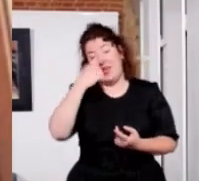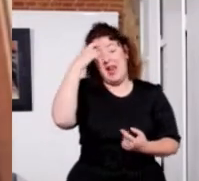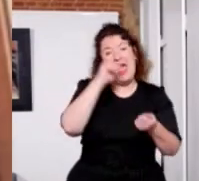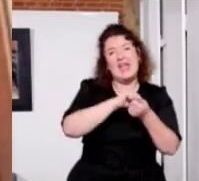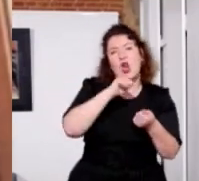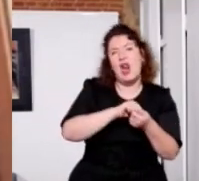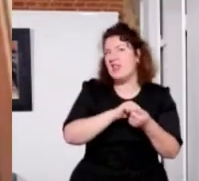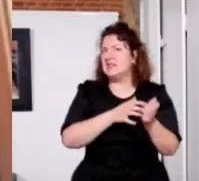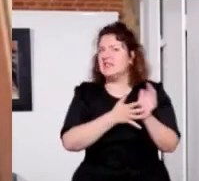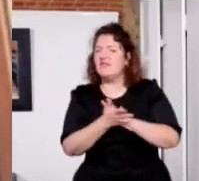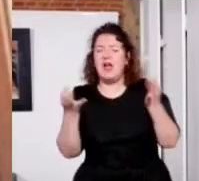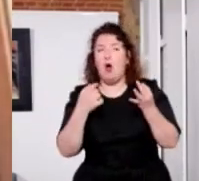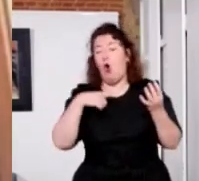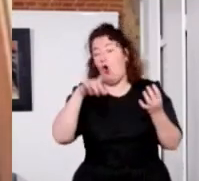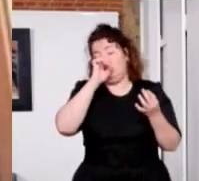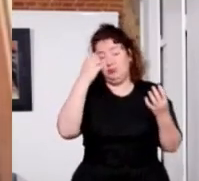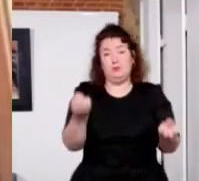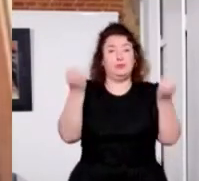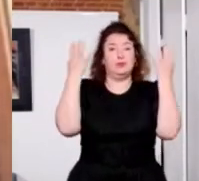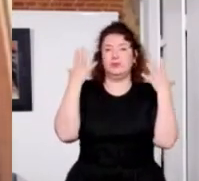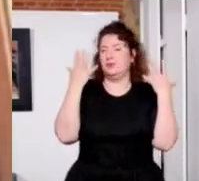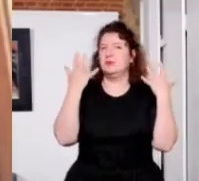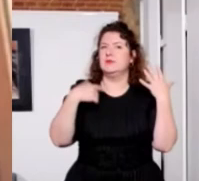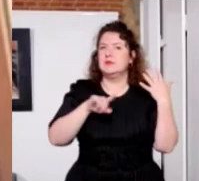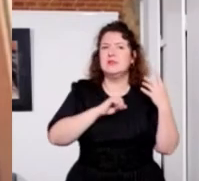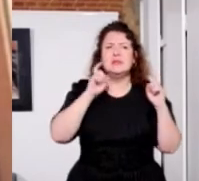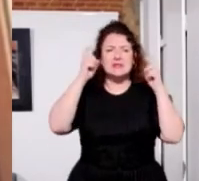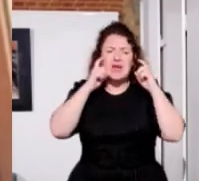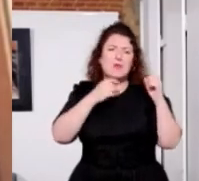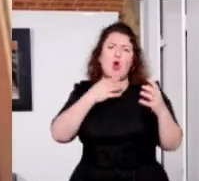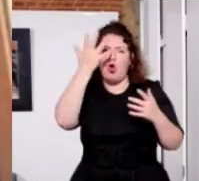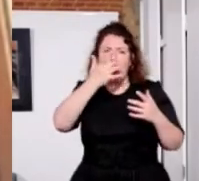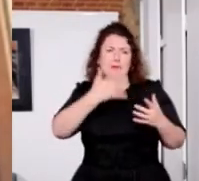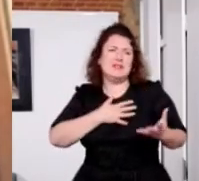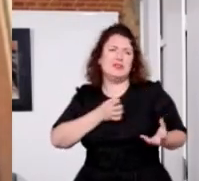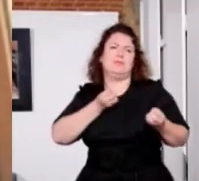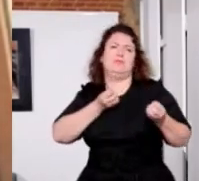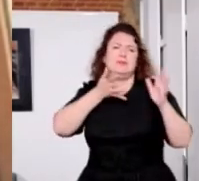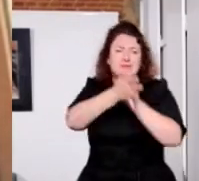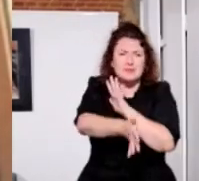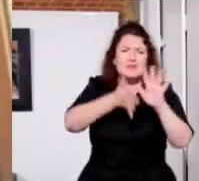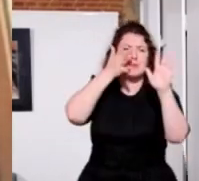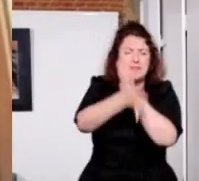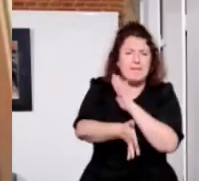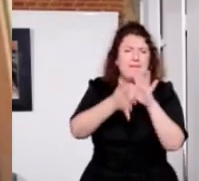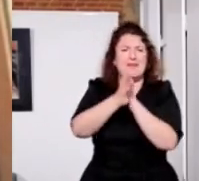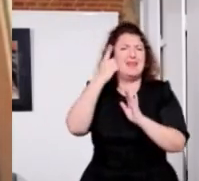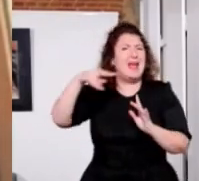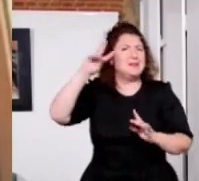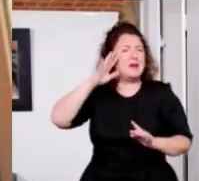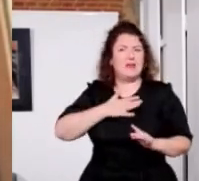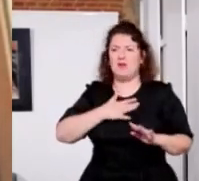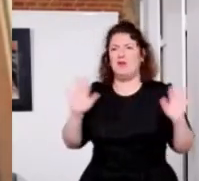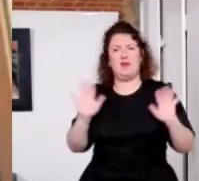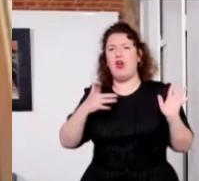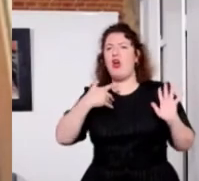procuremos beneficiarnos por transferencia de conocimiento, también en el voluntariado, de conocimiento experiencial, no únicamente